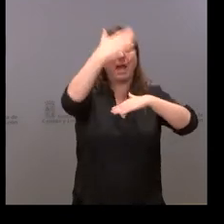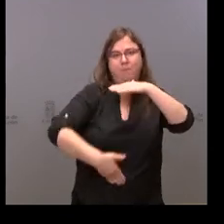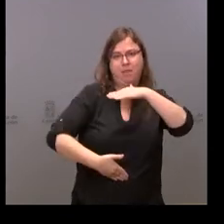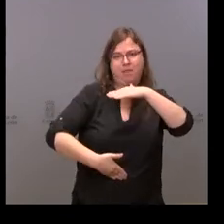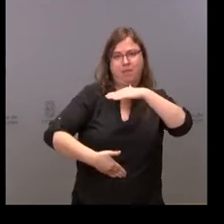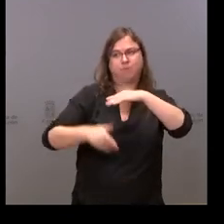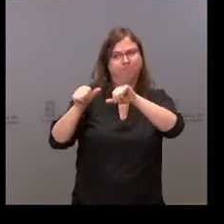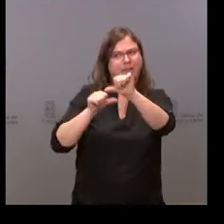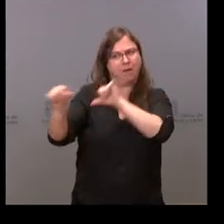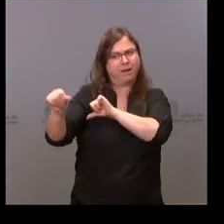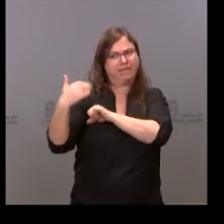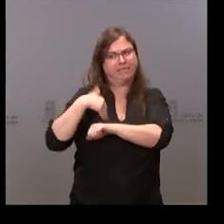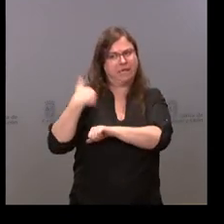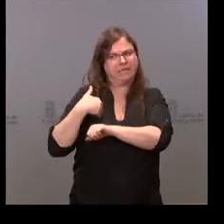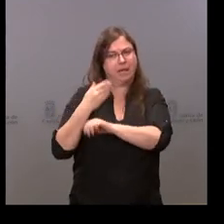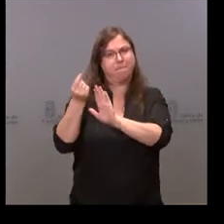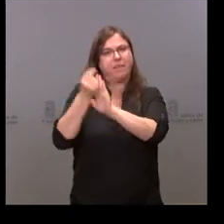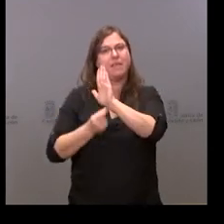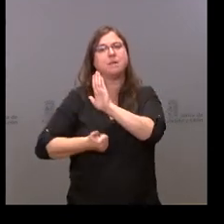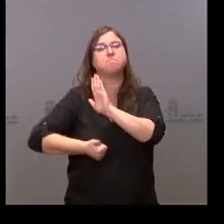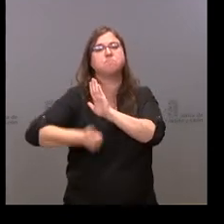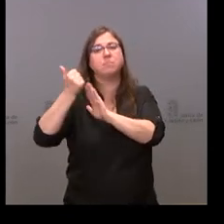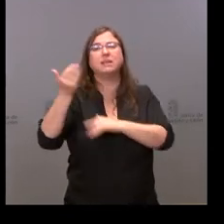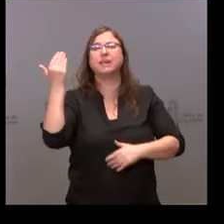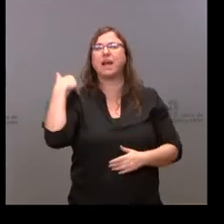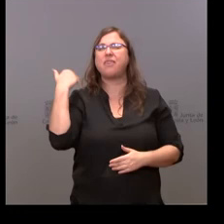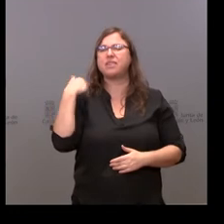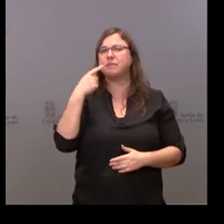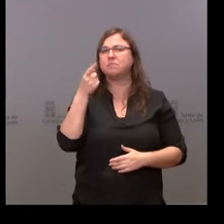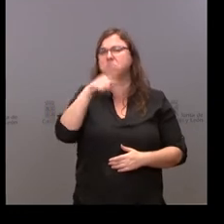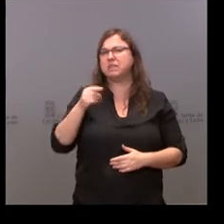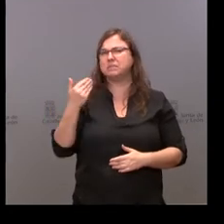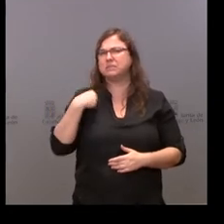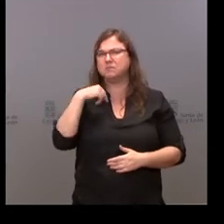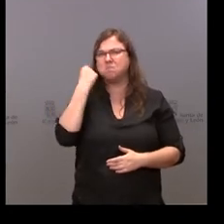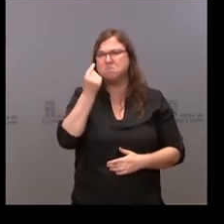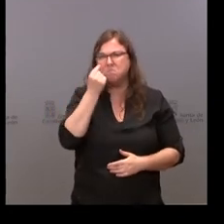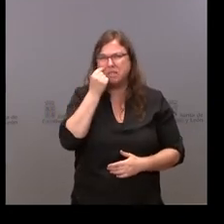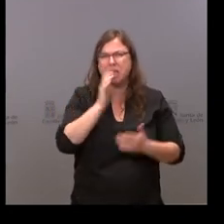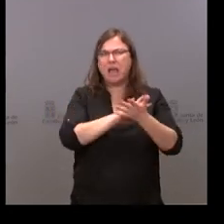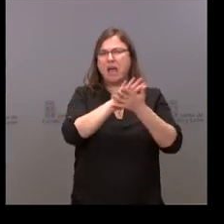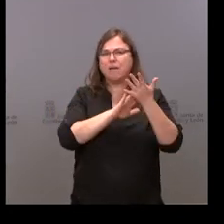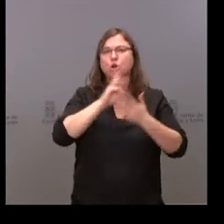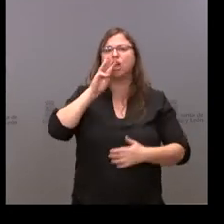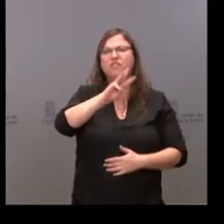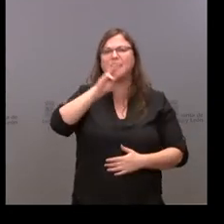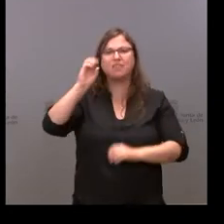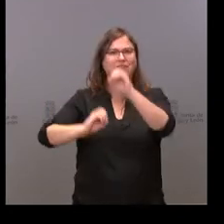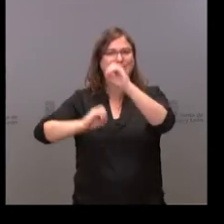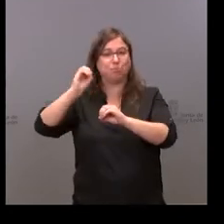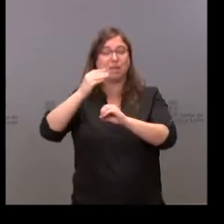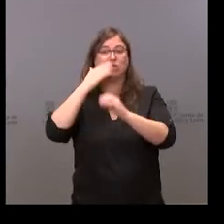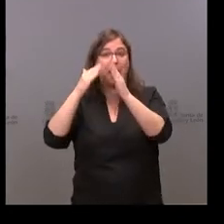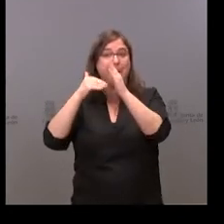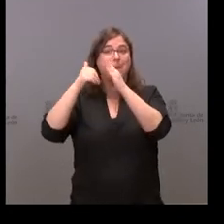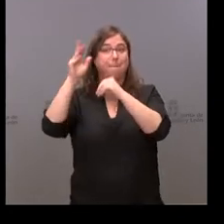llega hay que tomar medidas adicionales hace unos meses yo creo que se habló de un 33 por ciento de ocupación regional